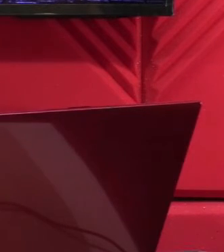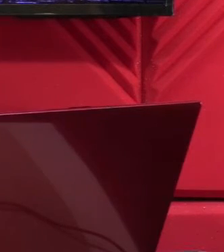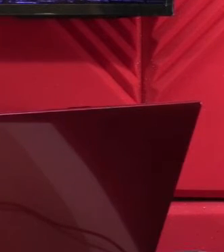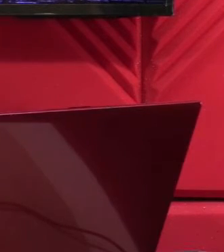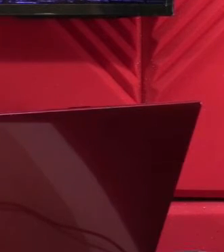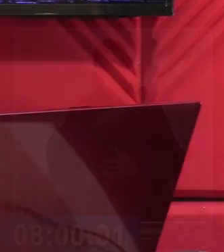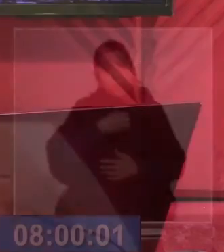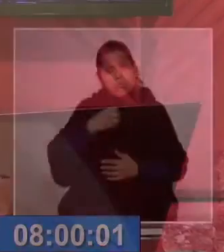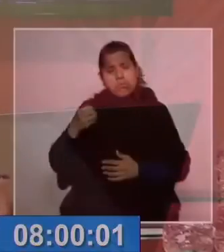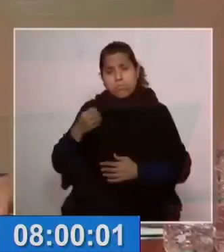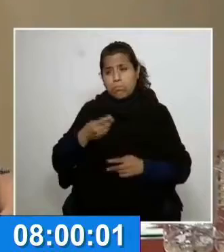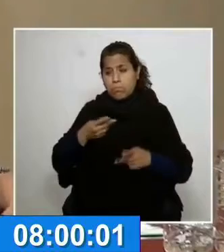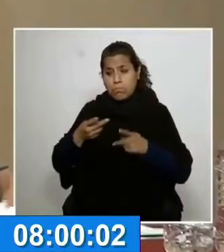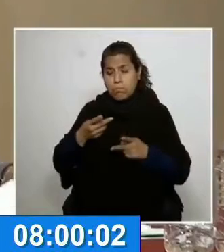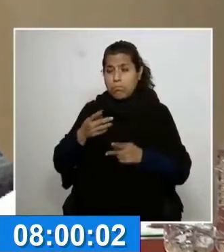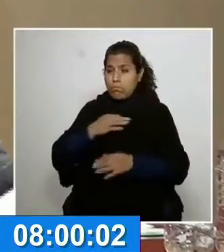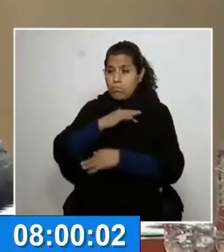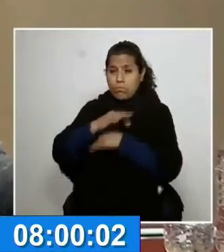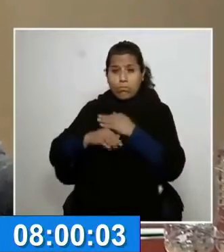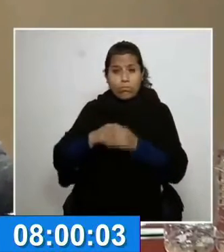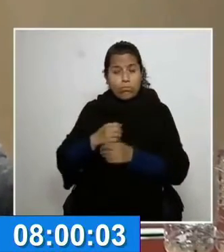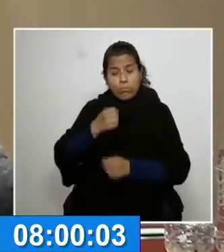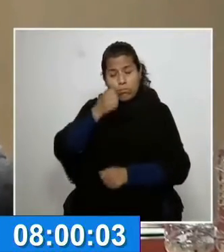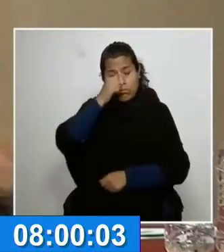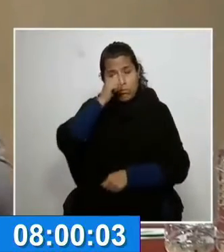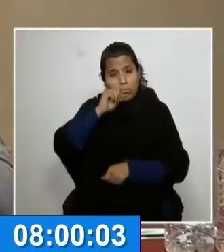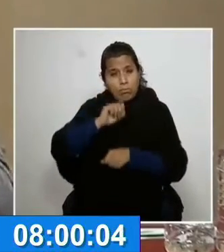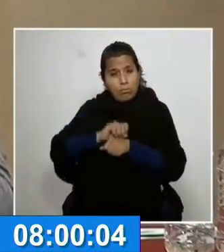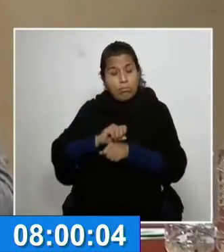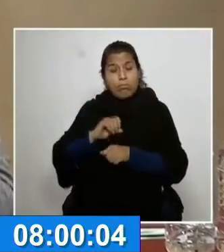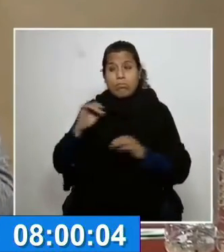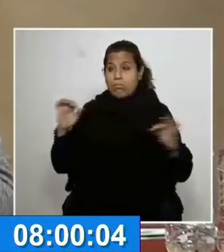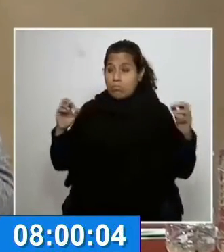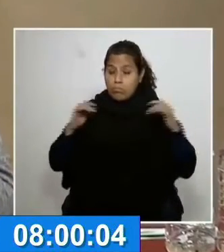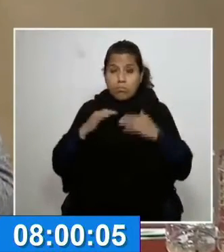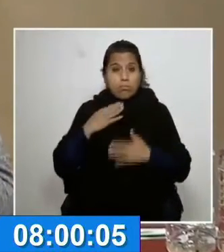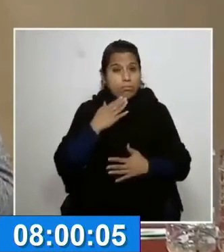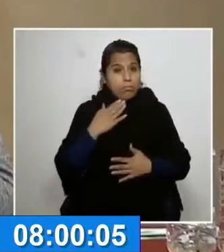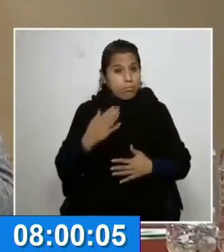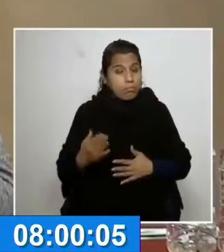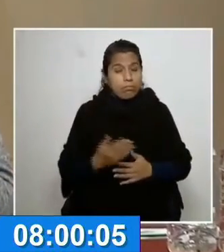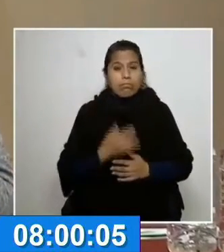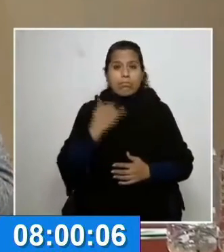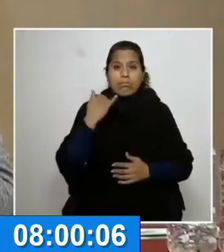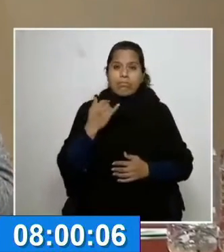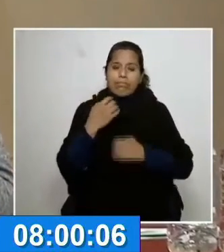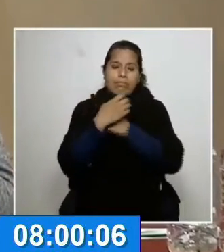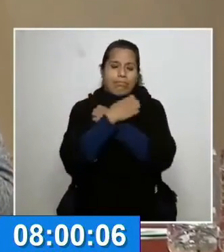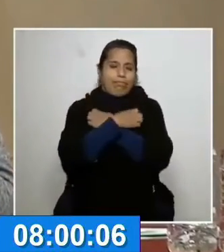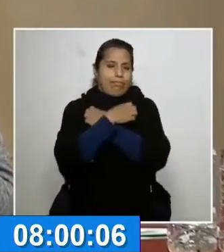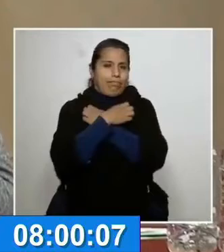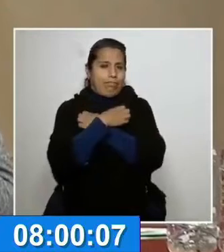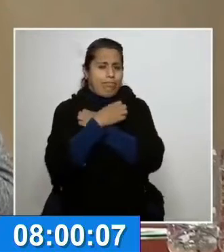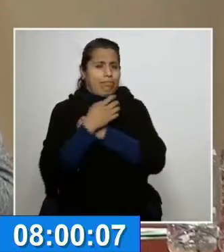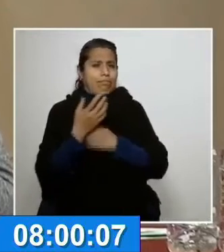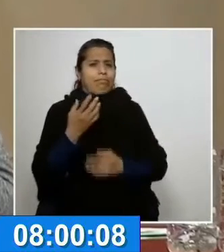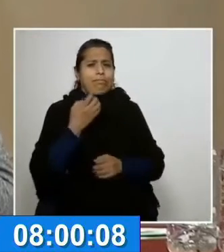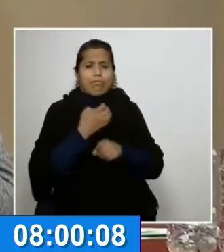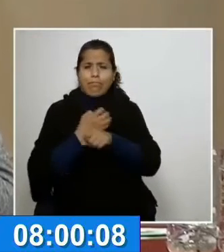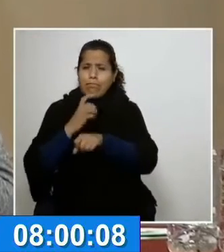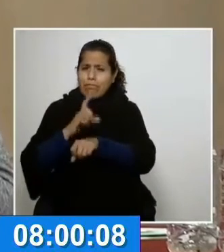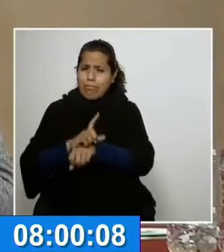desde el gobierno de México se han destinado 276 millones 950 mil pesos del programa La Escuela es Nuestra